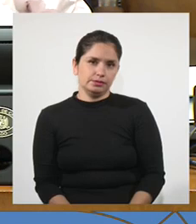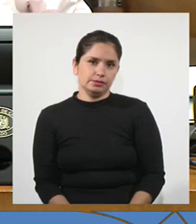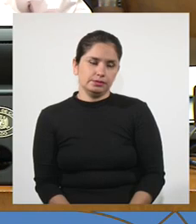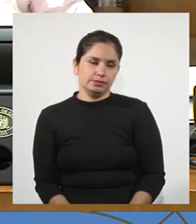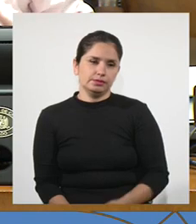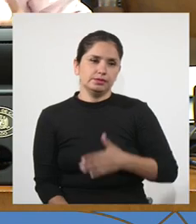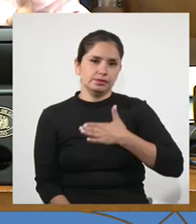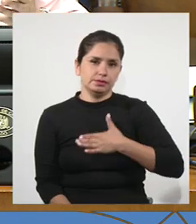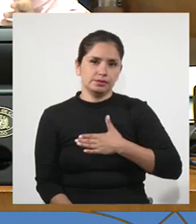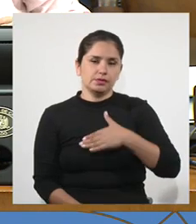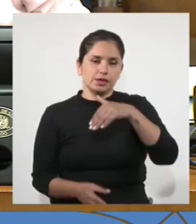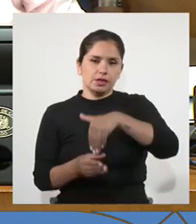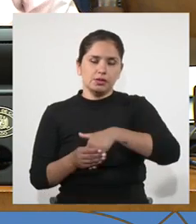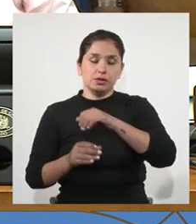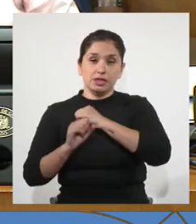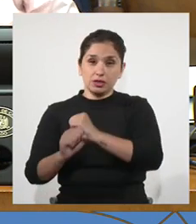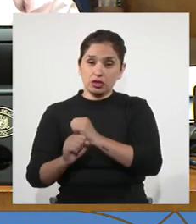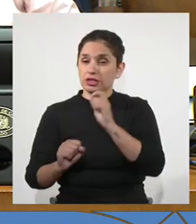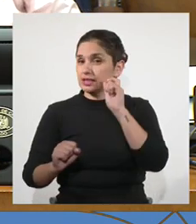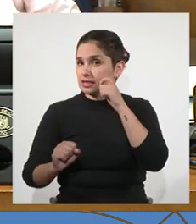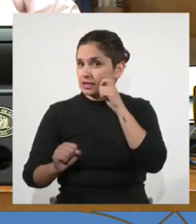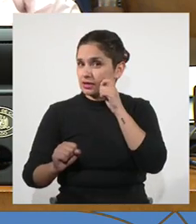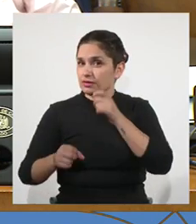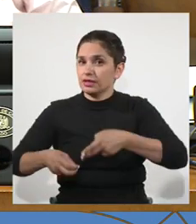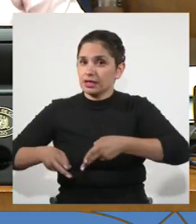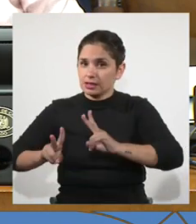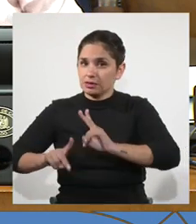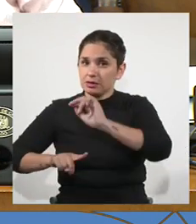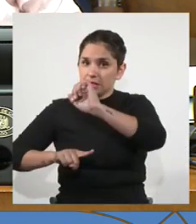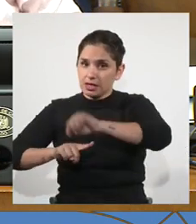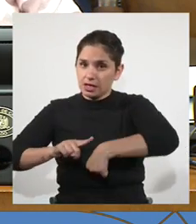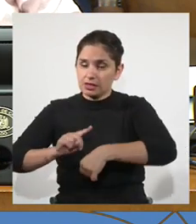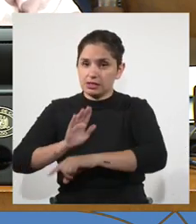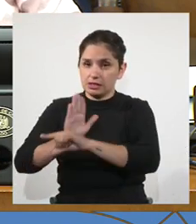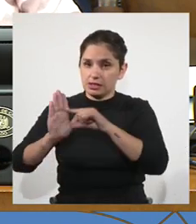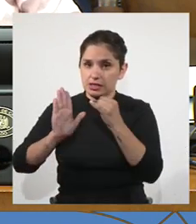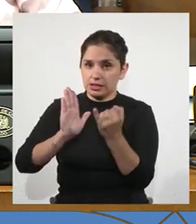Quienes votan no es porque están votando por la admisibilidad de la indicación.